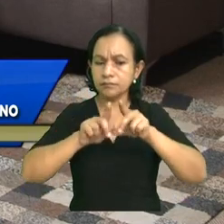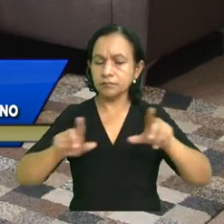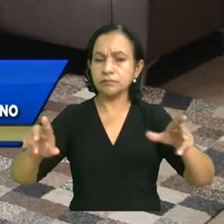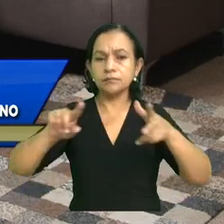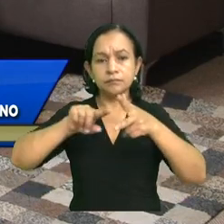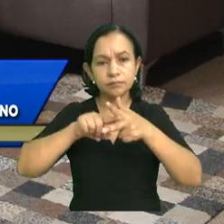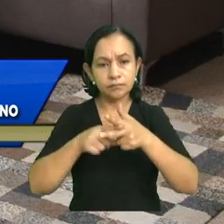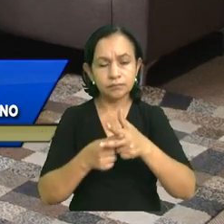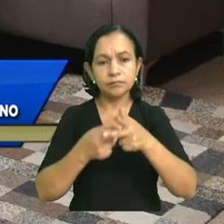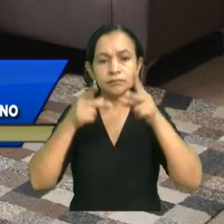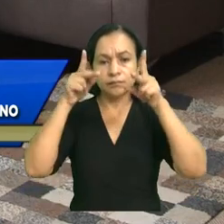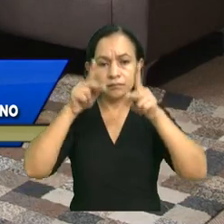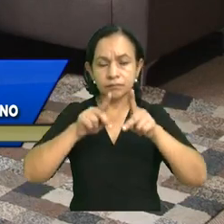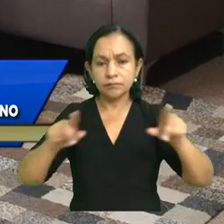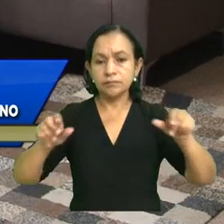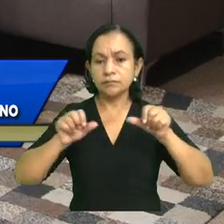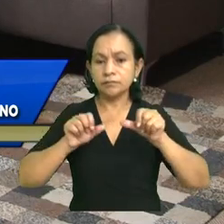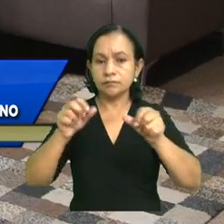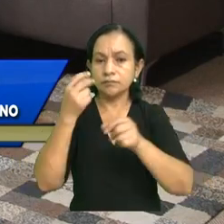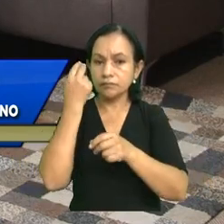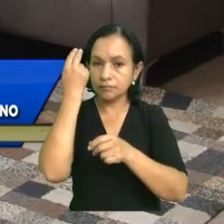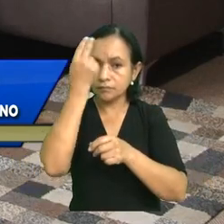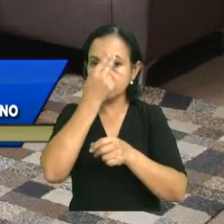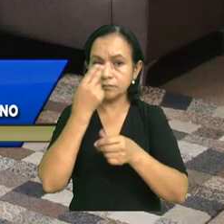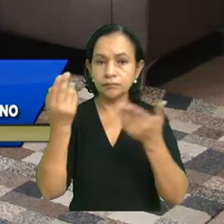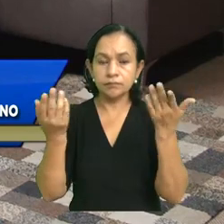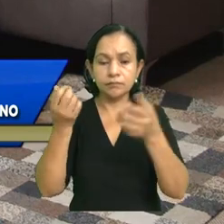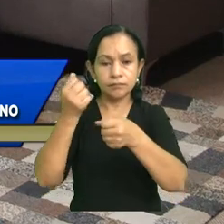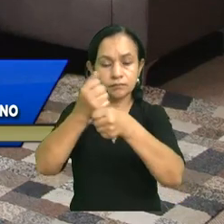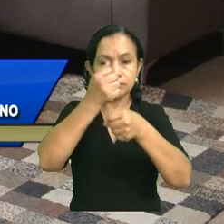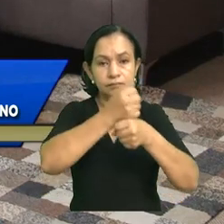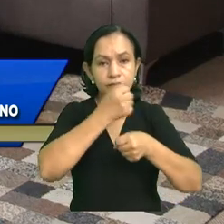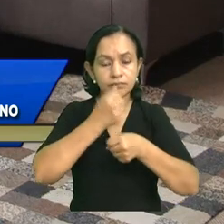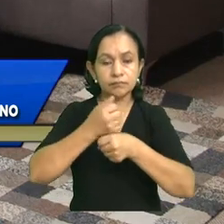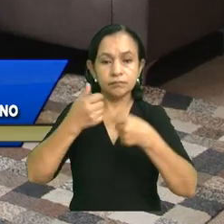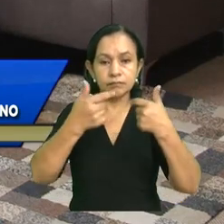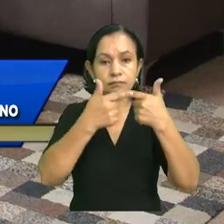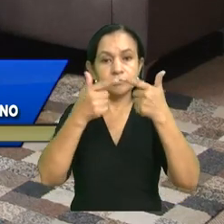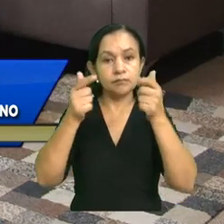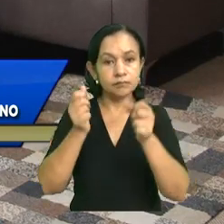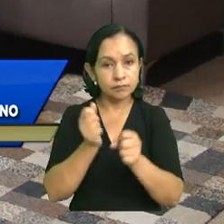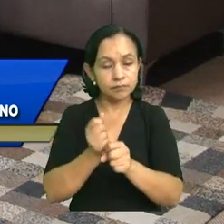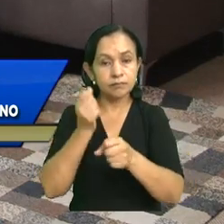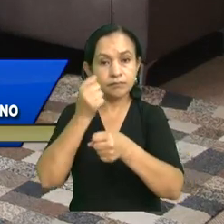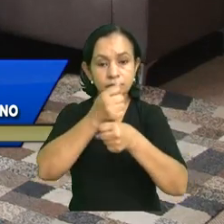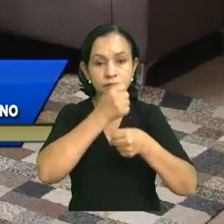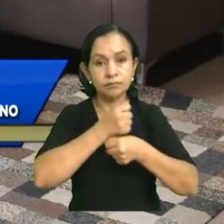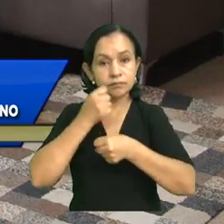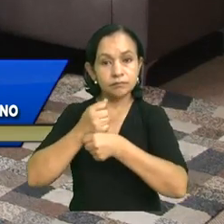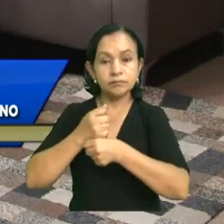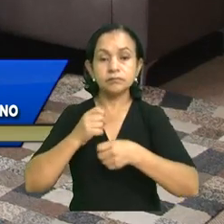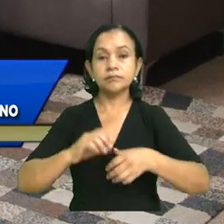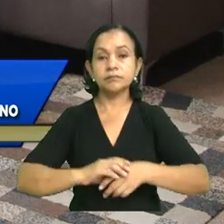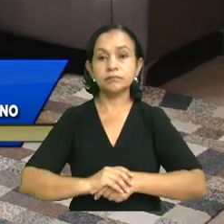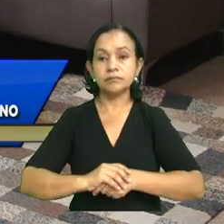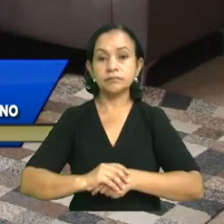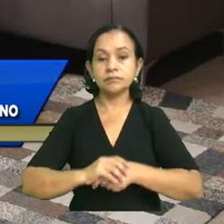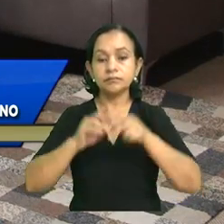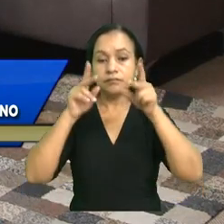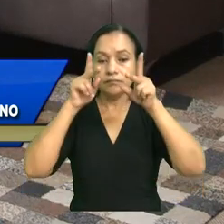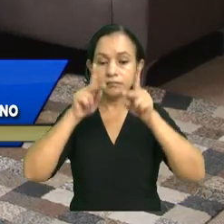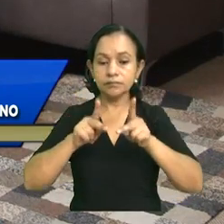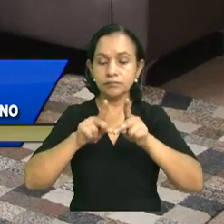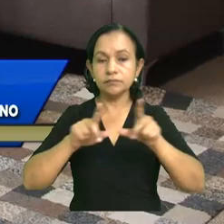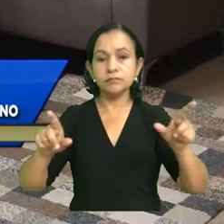partimos de una planificación consensuada, okay, donde se trabaja en equipo, donde realmente son planes